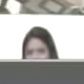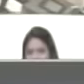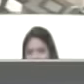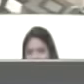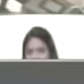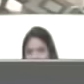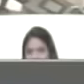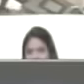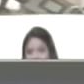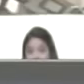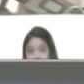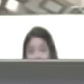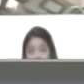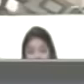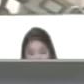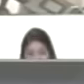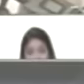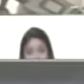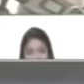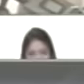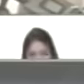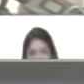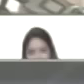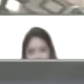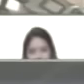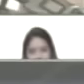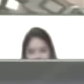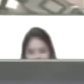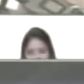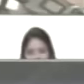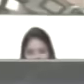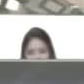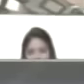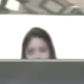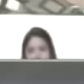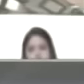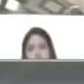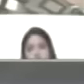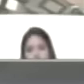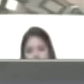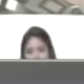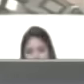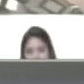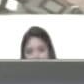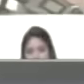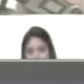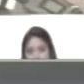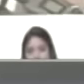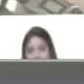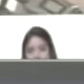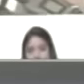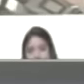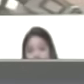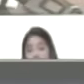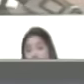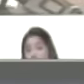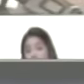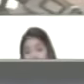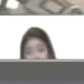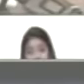medios de comunicación buscan argumentos y buscan algunas